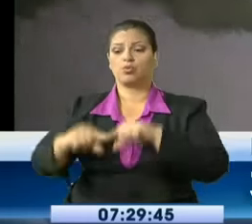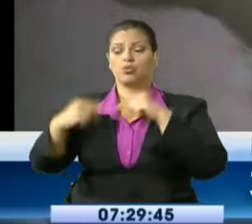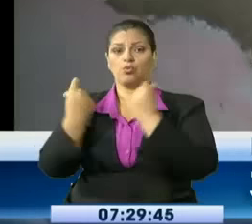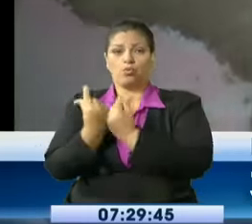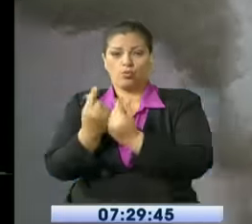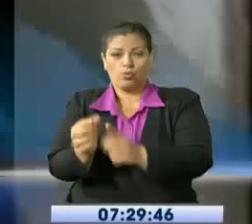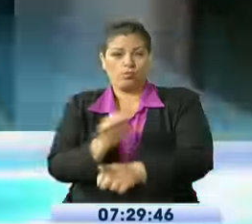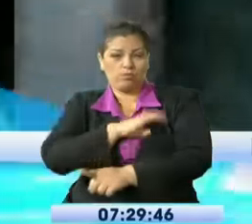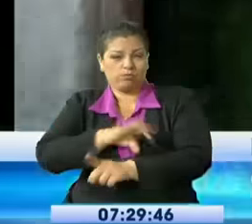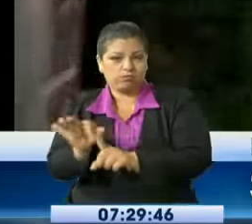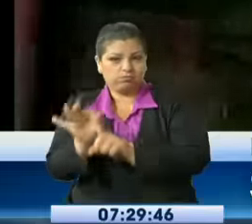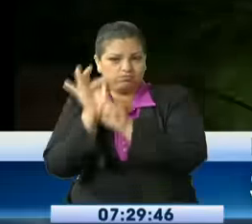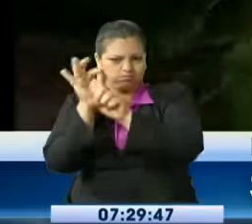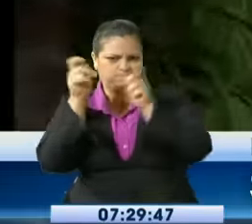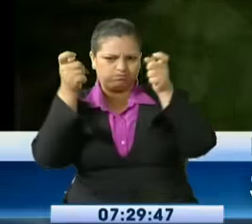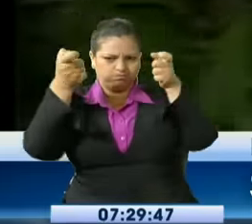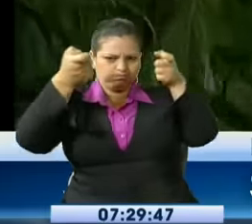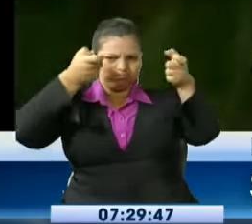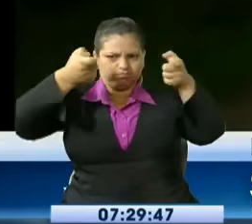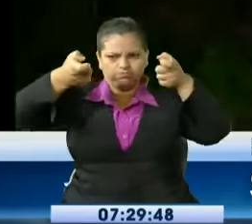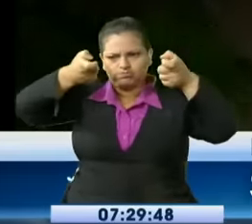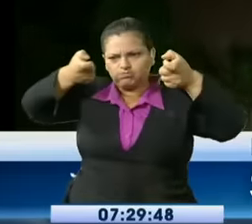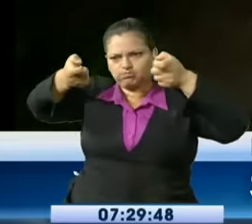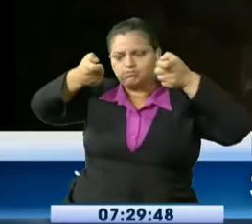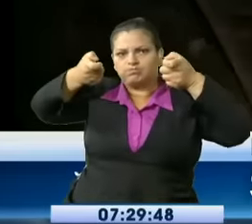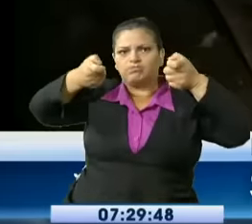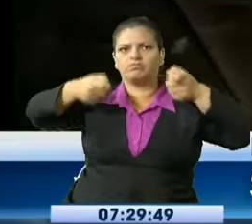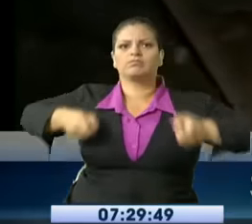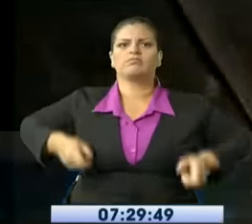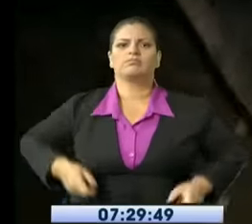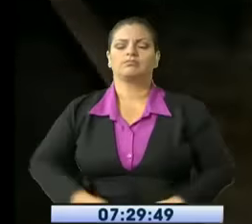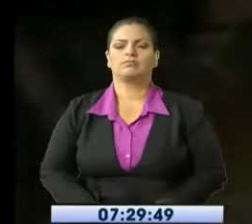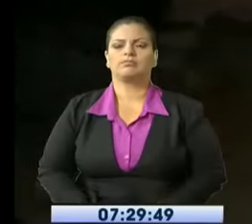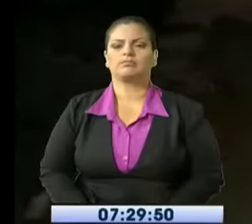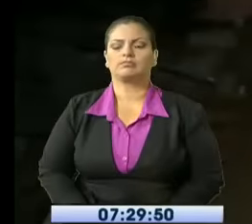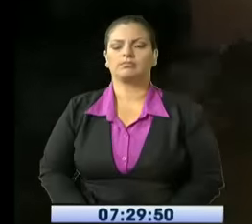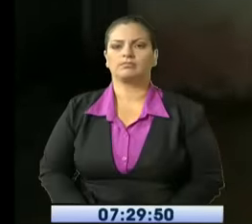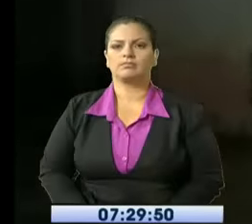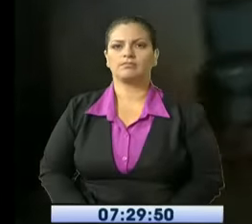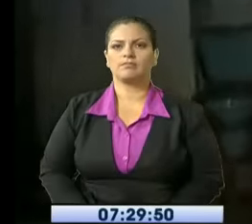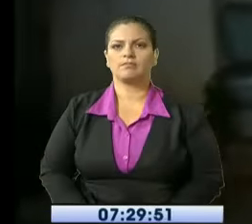Policía. Informó Jorge Salazar.